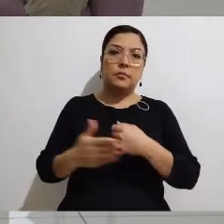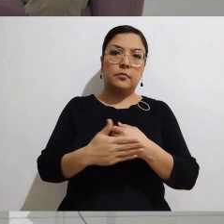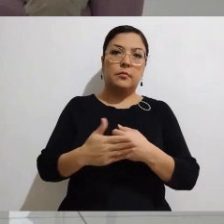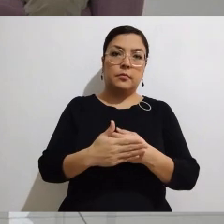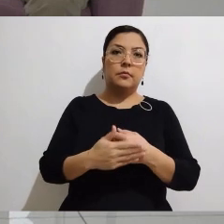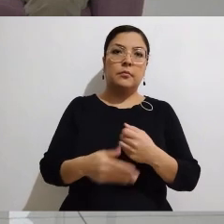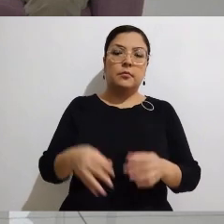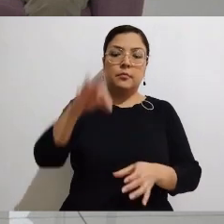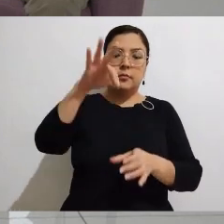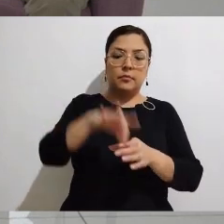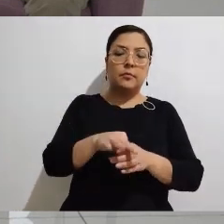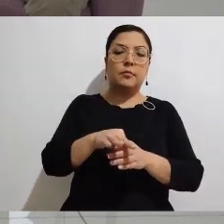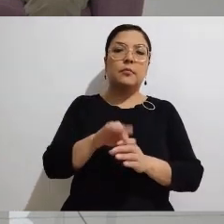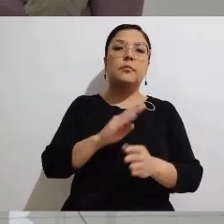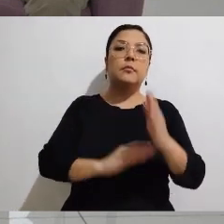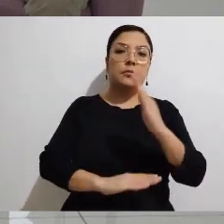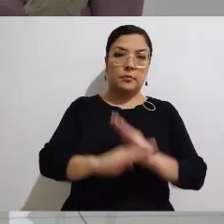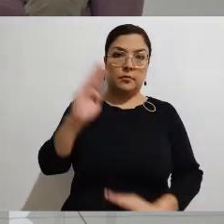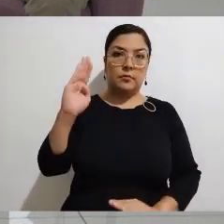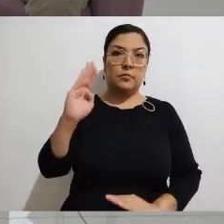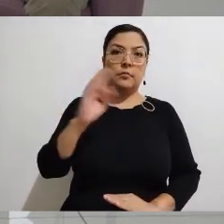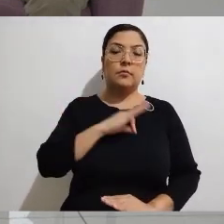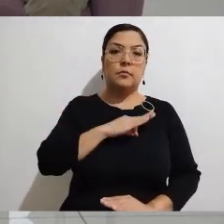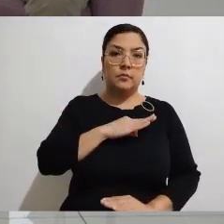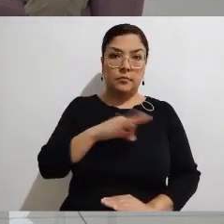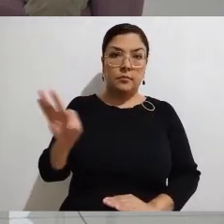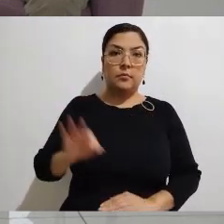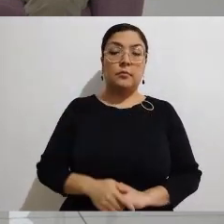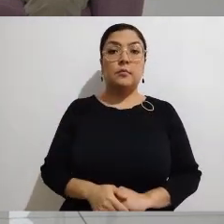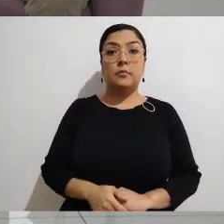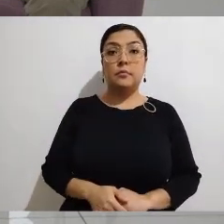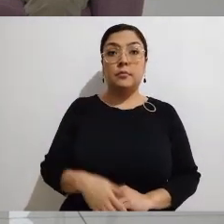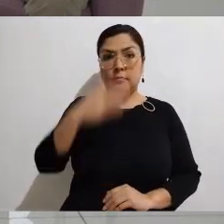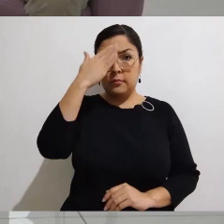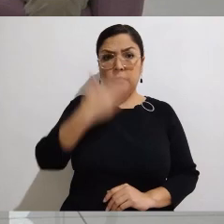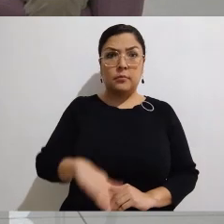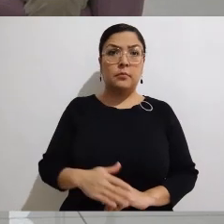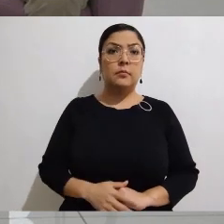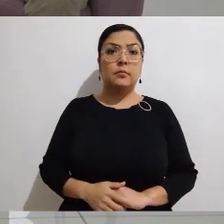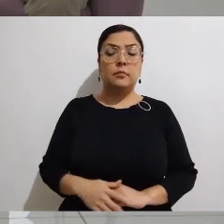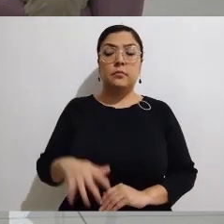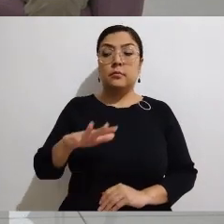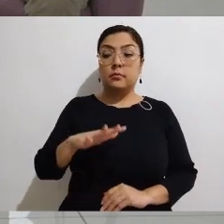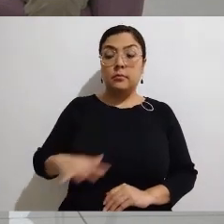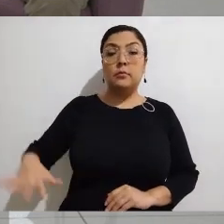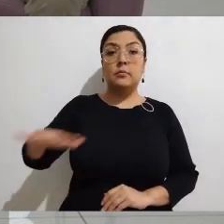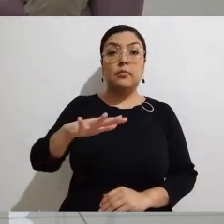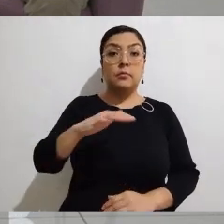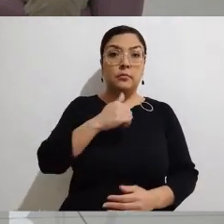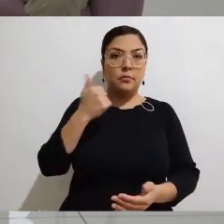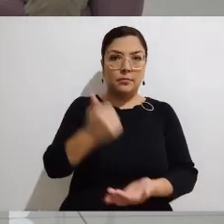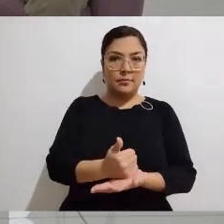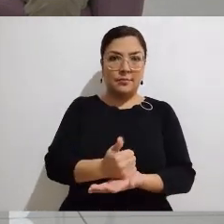reto que es tener un proceso electoral complejo, porque hay que recordar que además de lo local, donde habremos de renovar